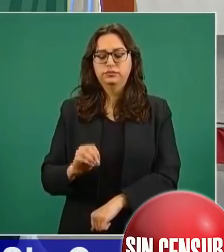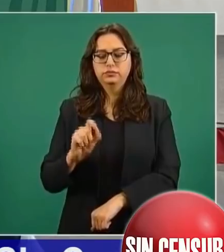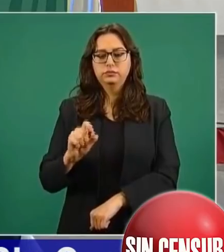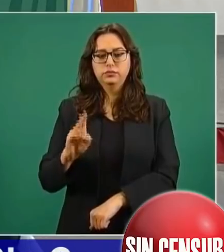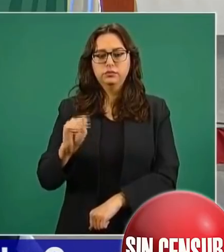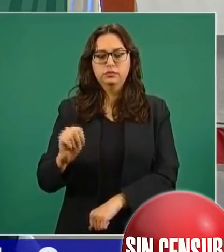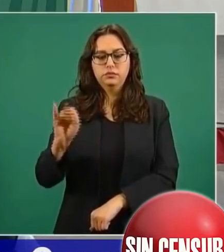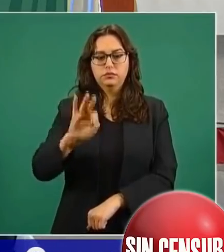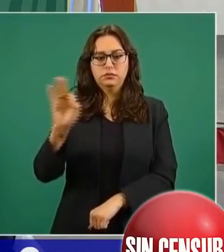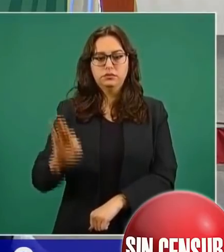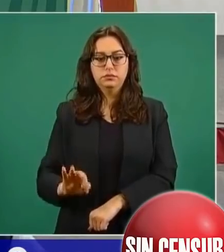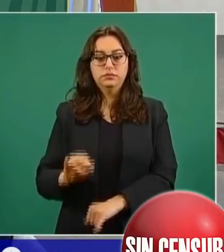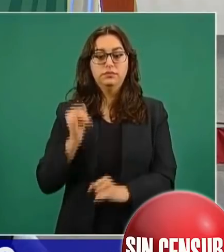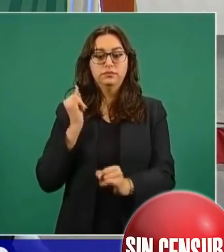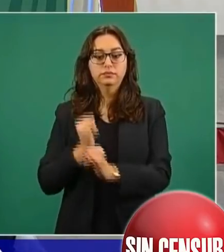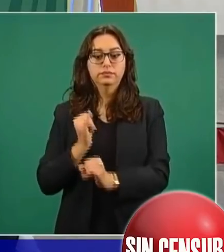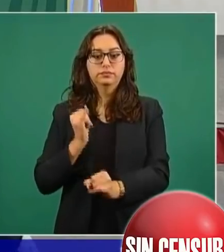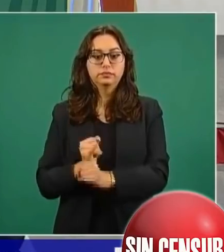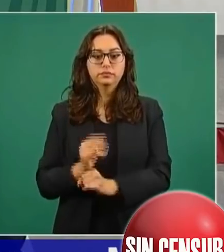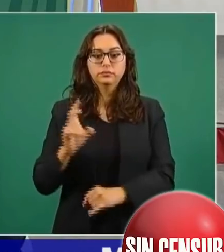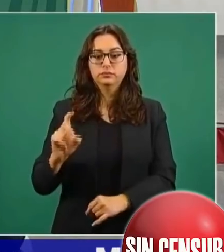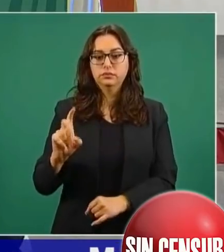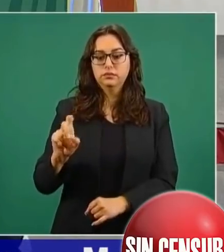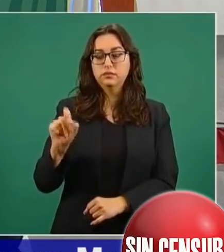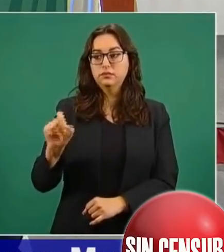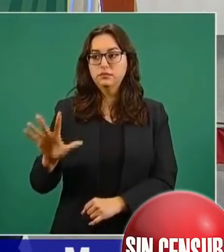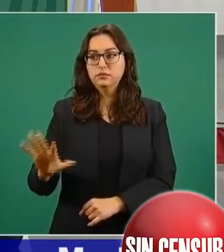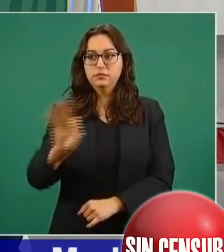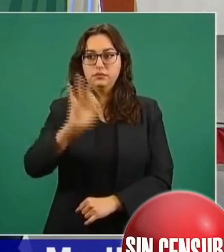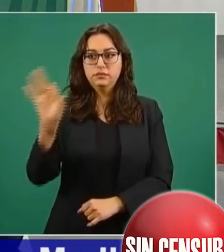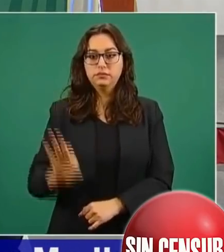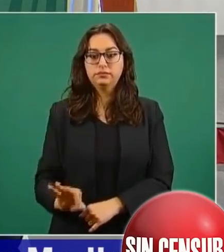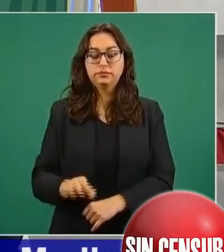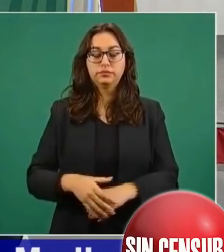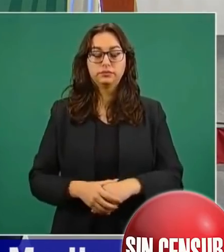0.9, internet 30.5.